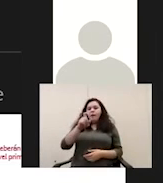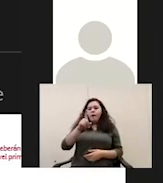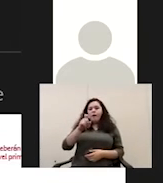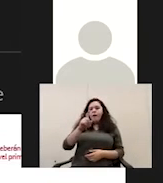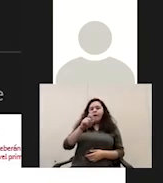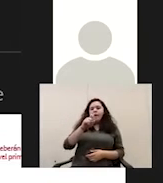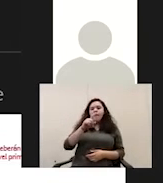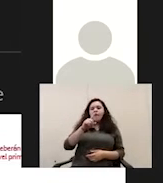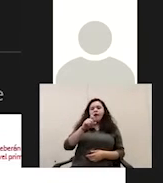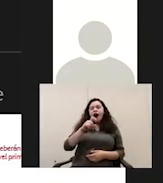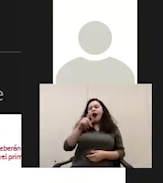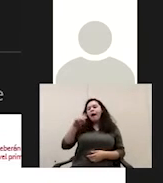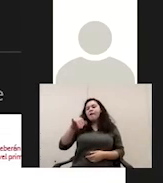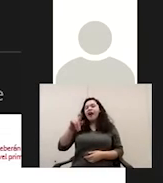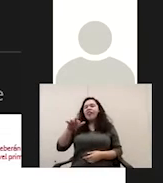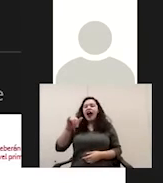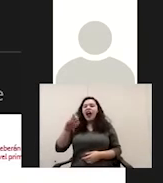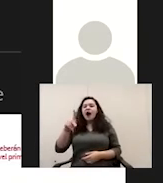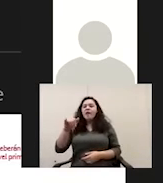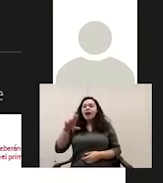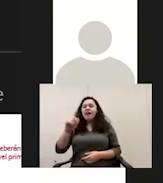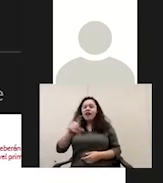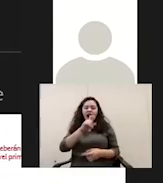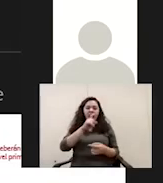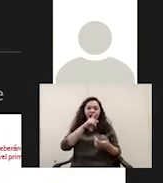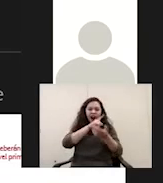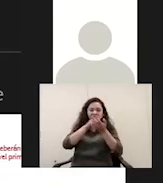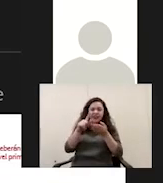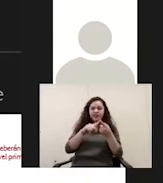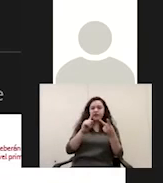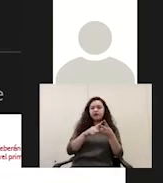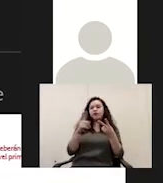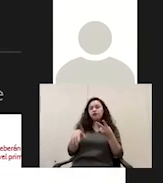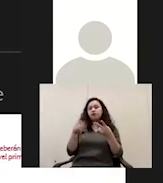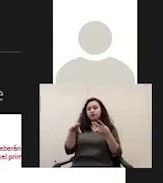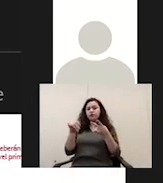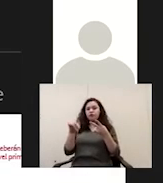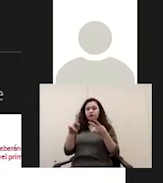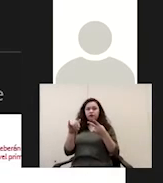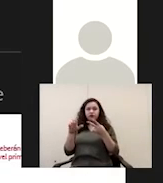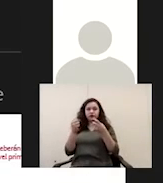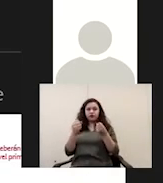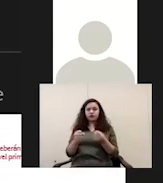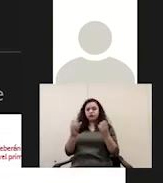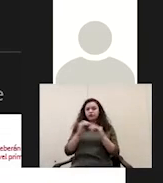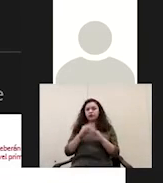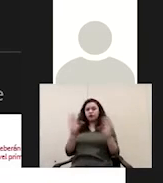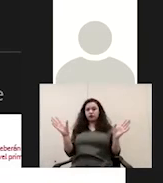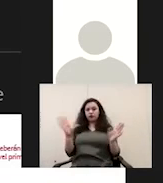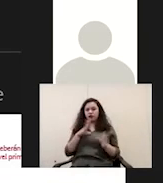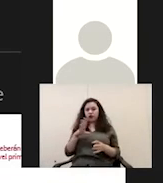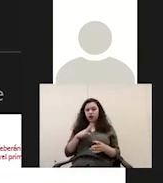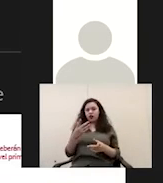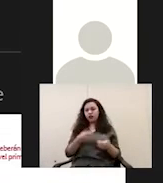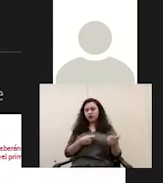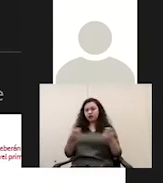prima segura. Hay que utilizar agua potable, hay que utilizar materias primas seguras y obviamente tener un control